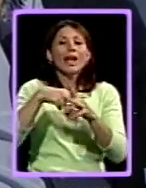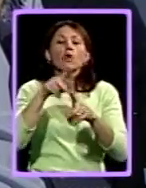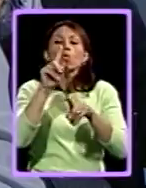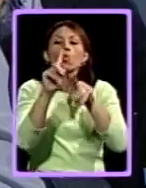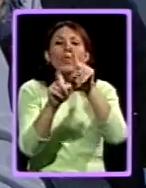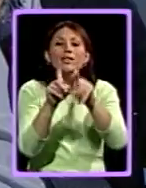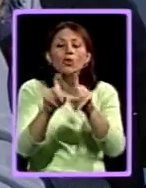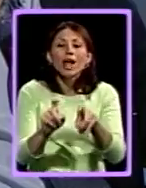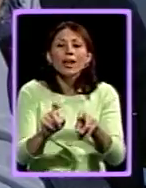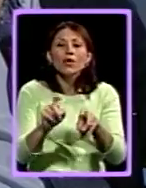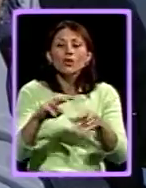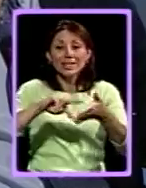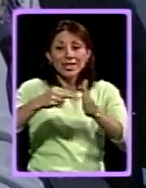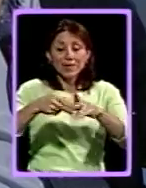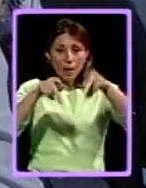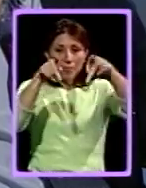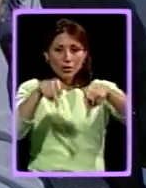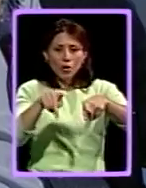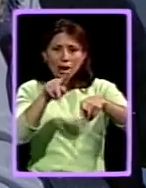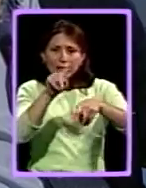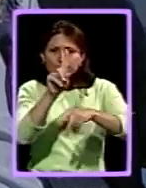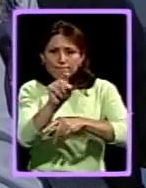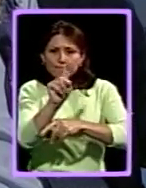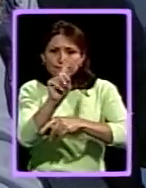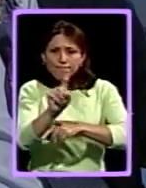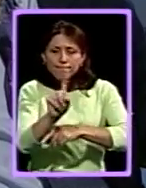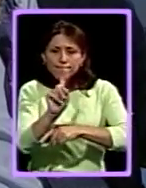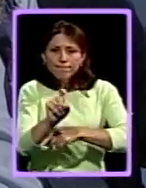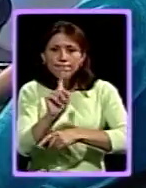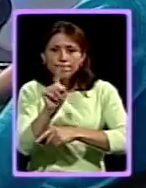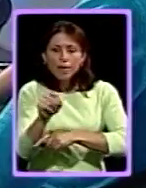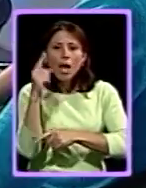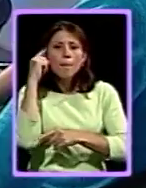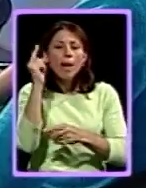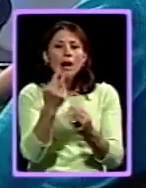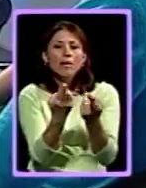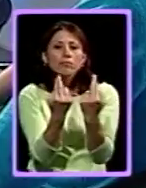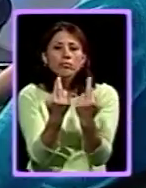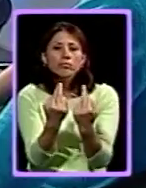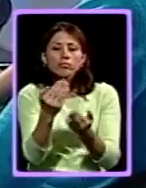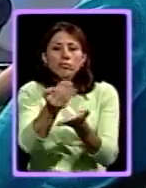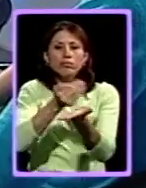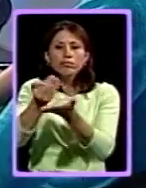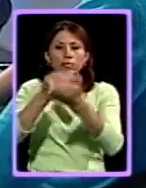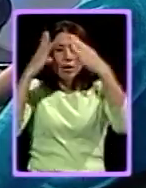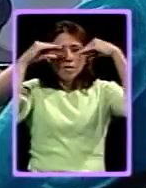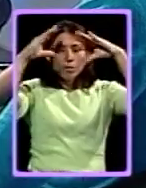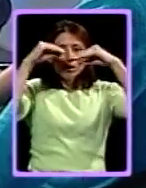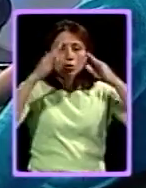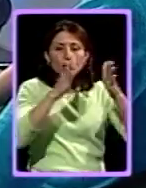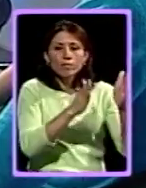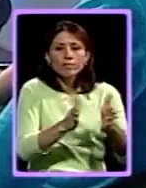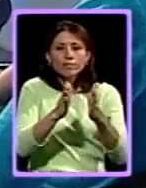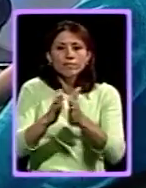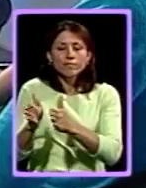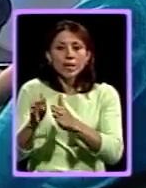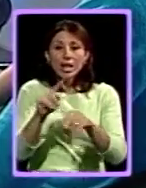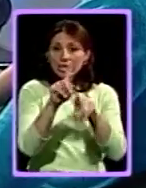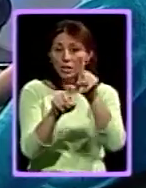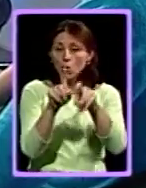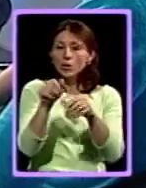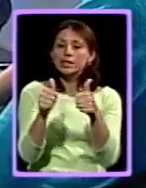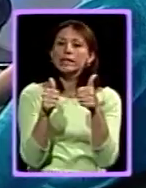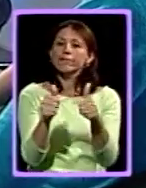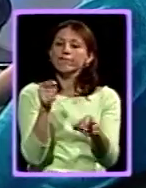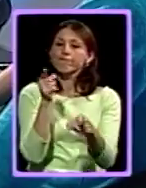preguntas a las personas para recoger información de una forma sistemática. Las encuestas son un instrumento muy útil, en realidad se aplican en una